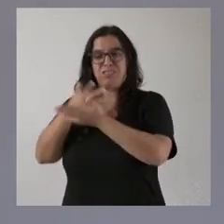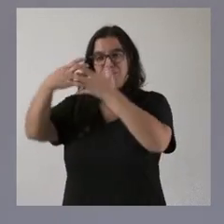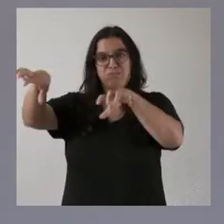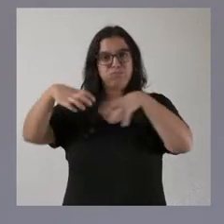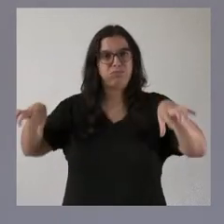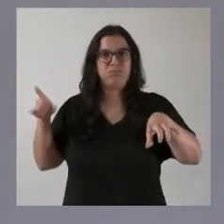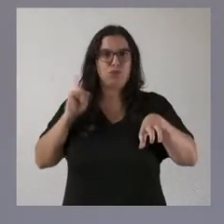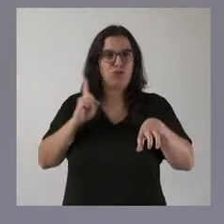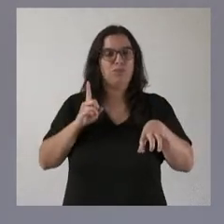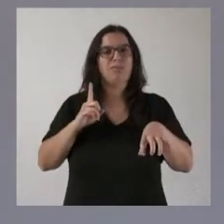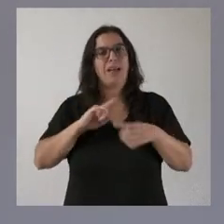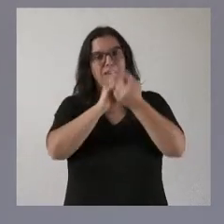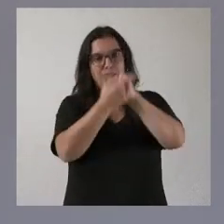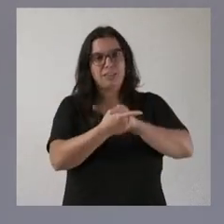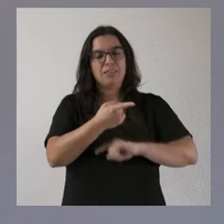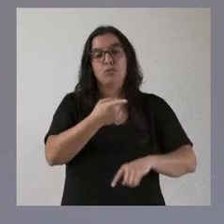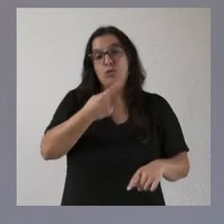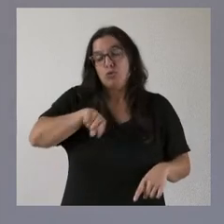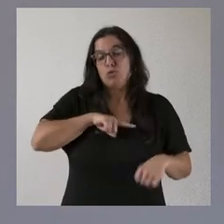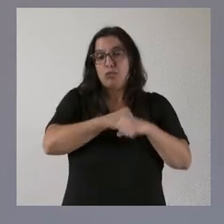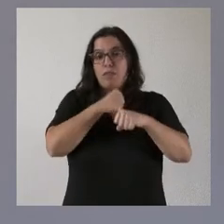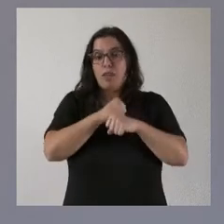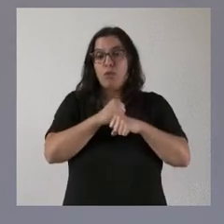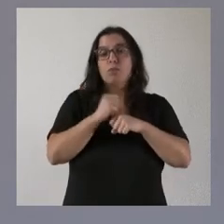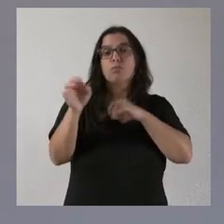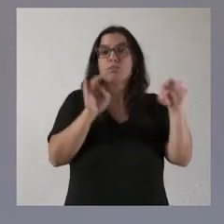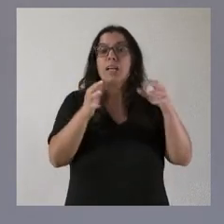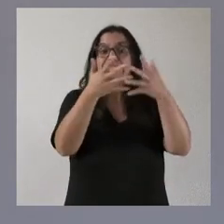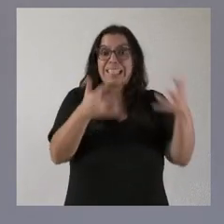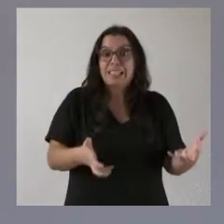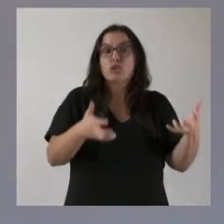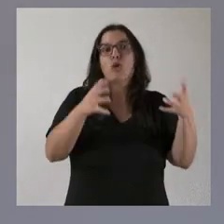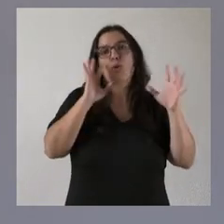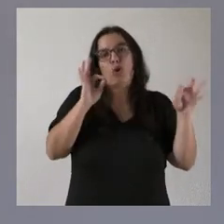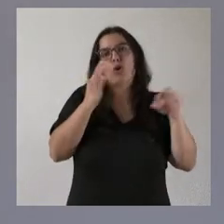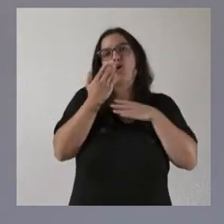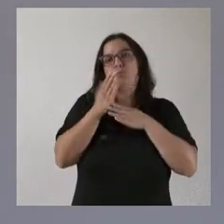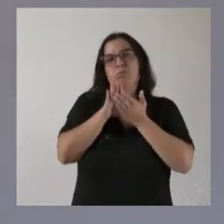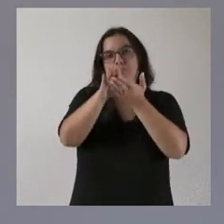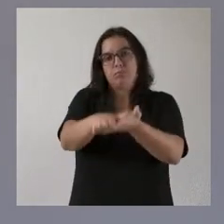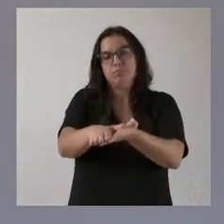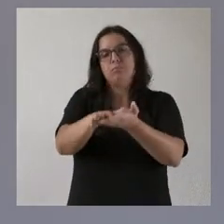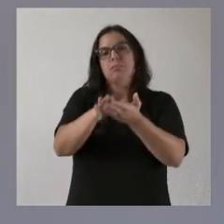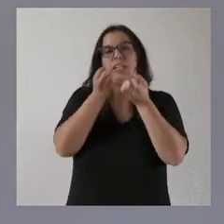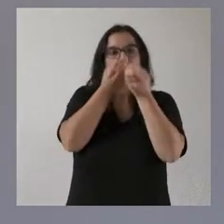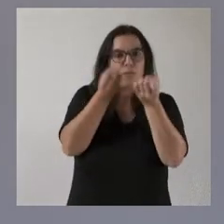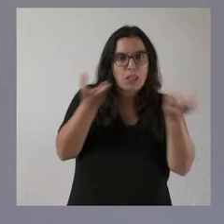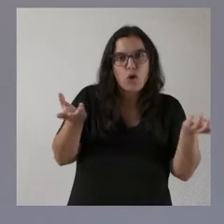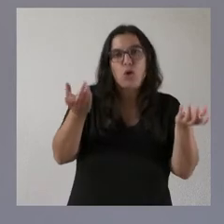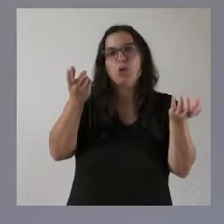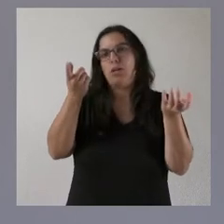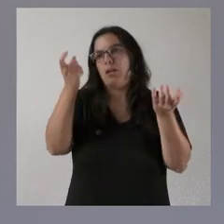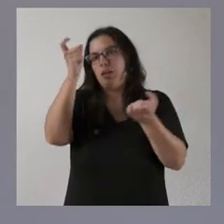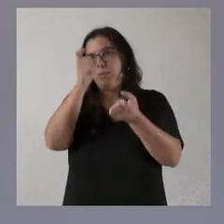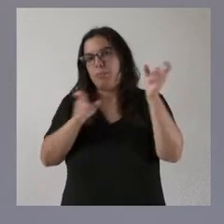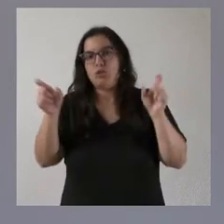de la sociedad así lo vemos en ese sentido estamos trabajando y cuando tengamos un texto lógicamente lo someteremos a la información y a la consideración del conjunto de